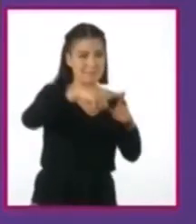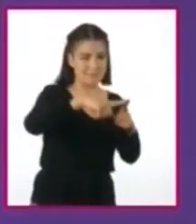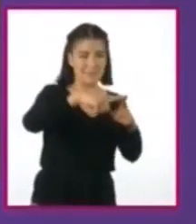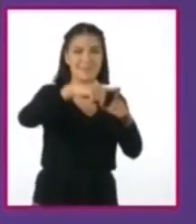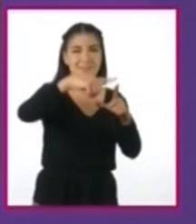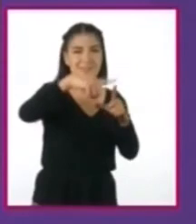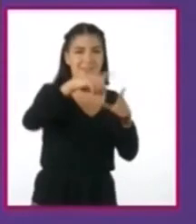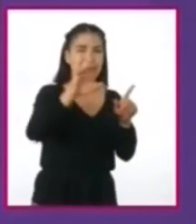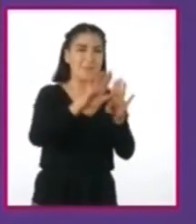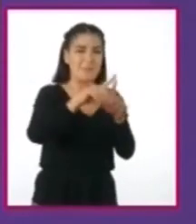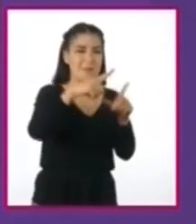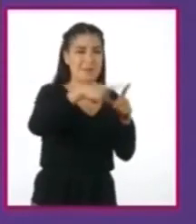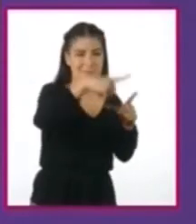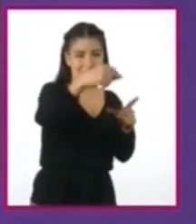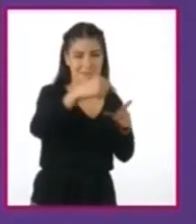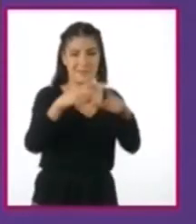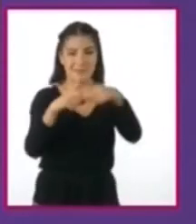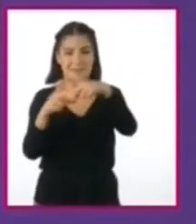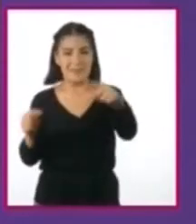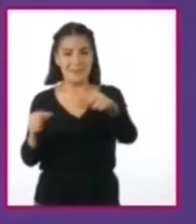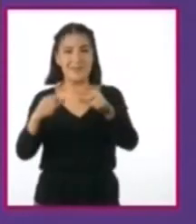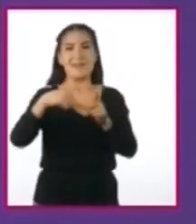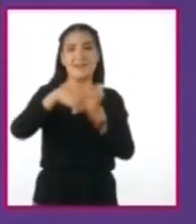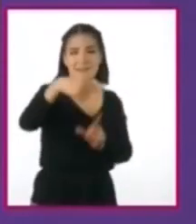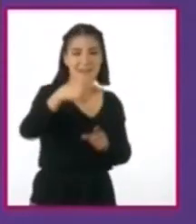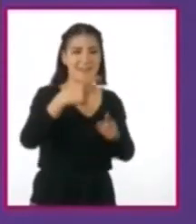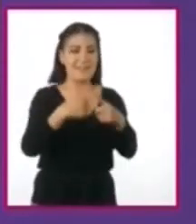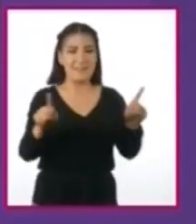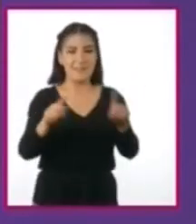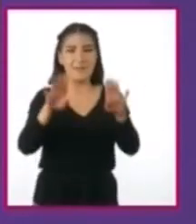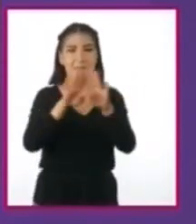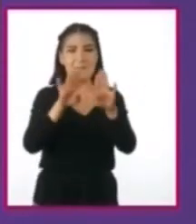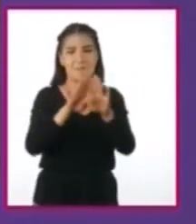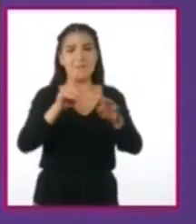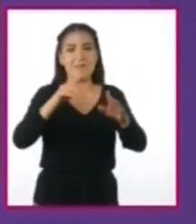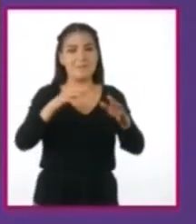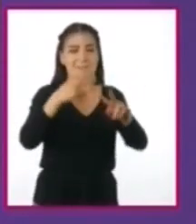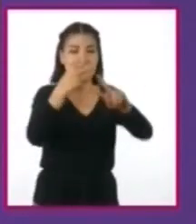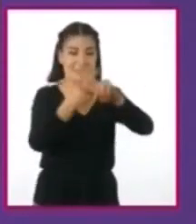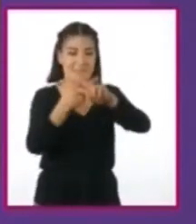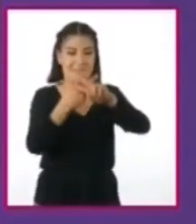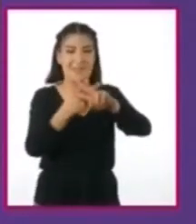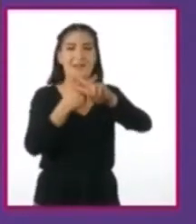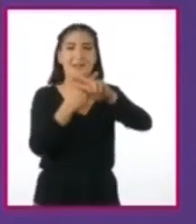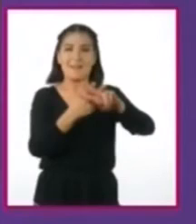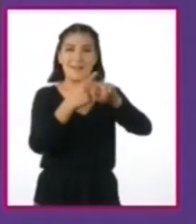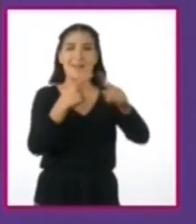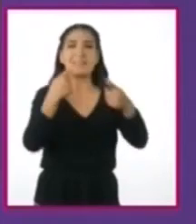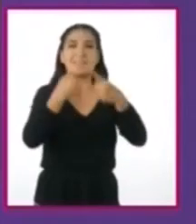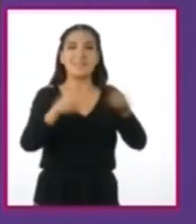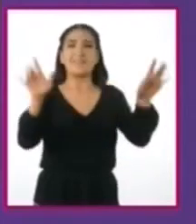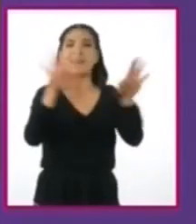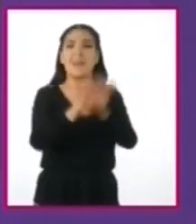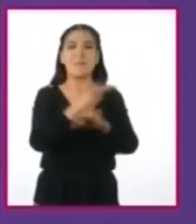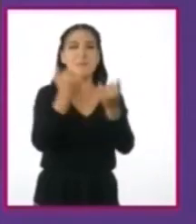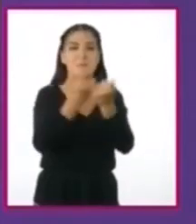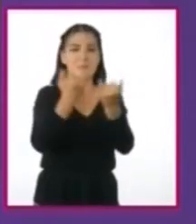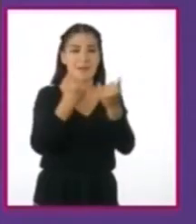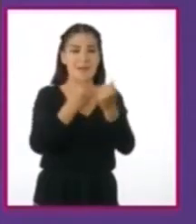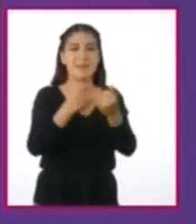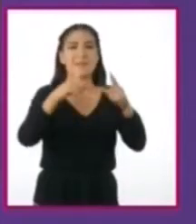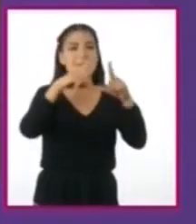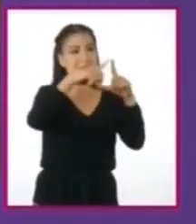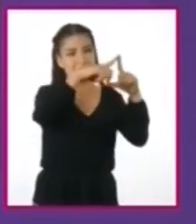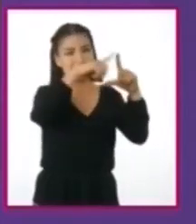equiláteros correspondientes a cada lado, los centros de esos triángulos formarán otro triángulo equilátero. A